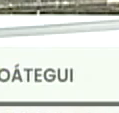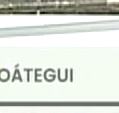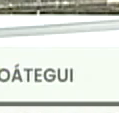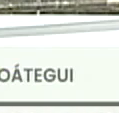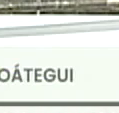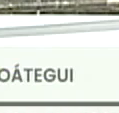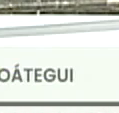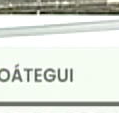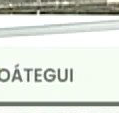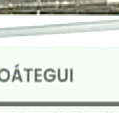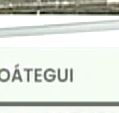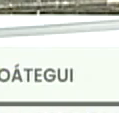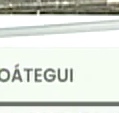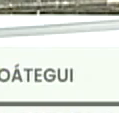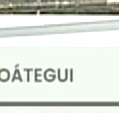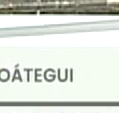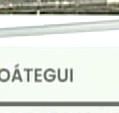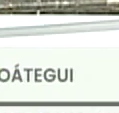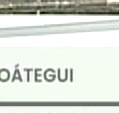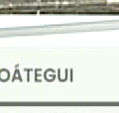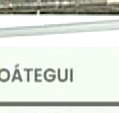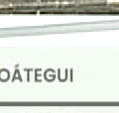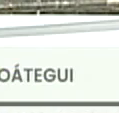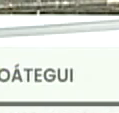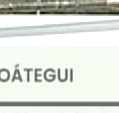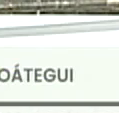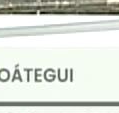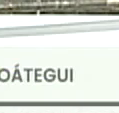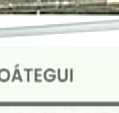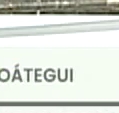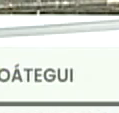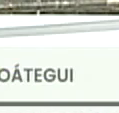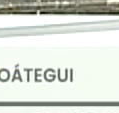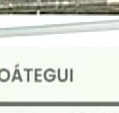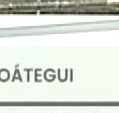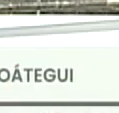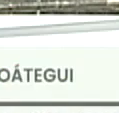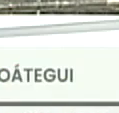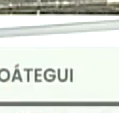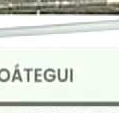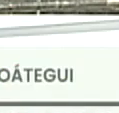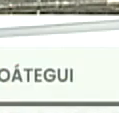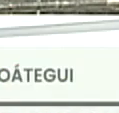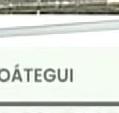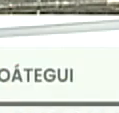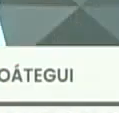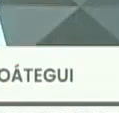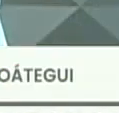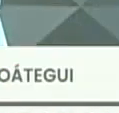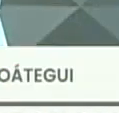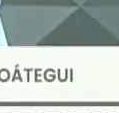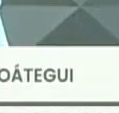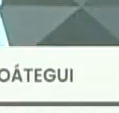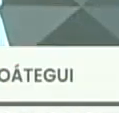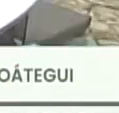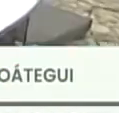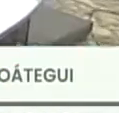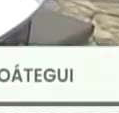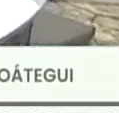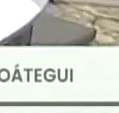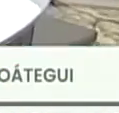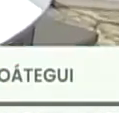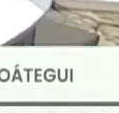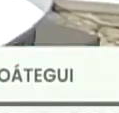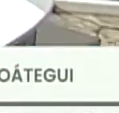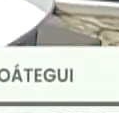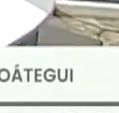Lara y Yaracuy. 6 crecieron más de 10 puntos. La Guaira, Carabobo, Monagas, Nueva Esparta, Apure y Zulia.